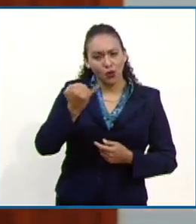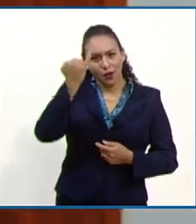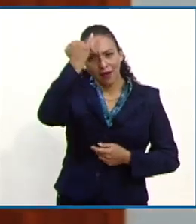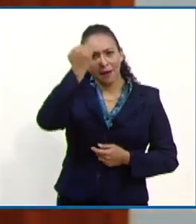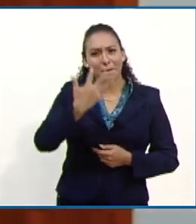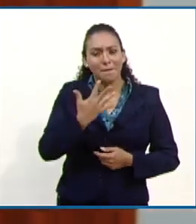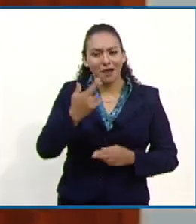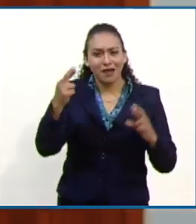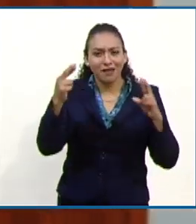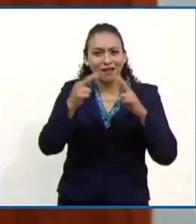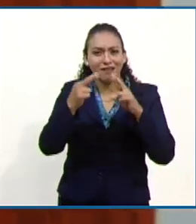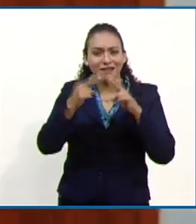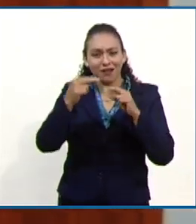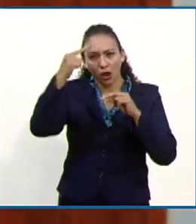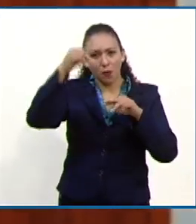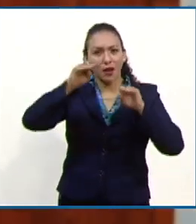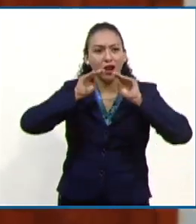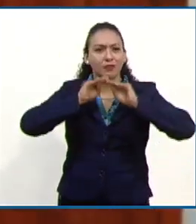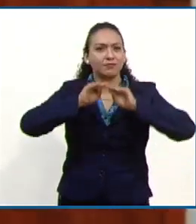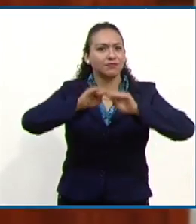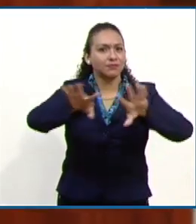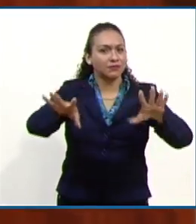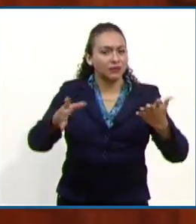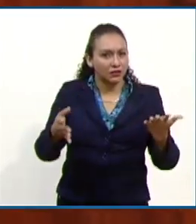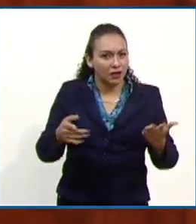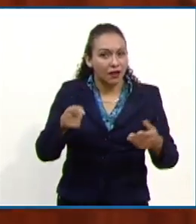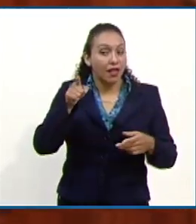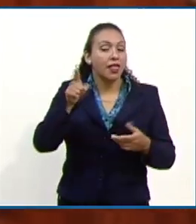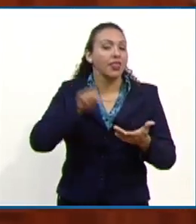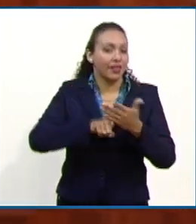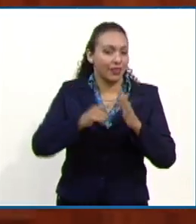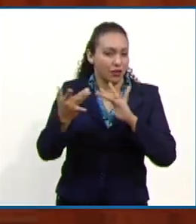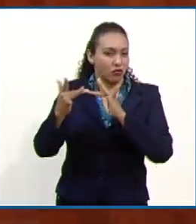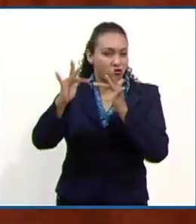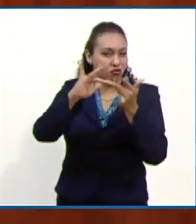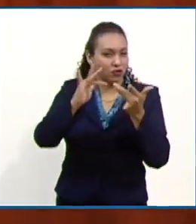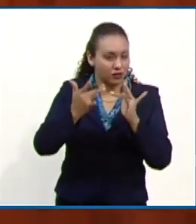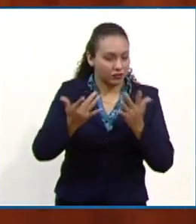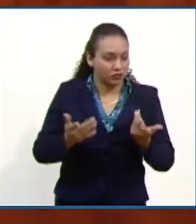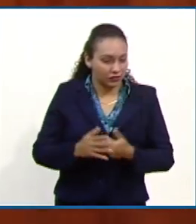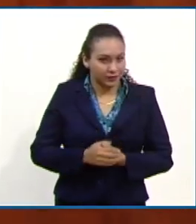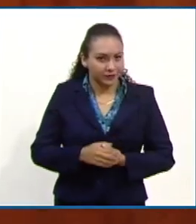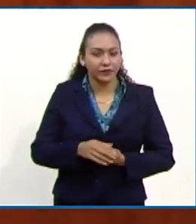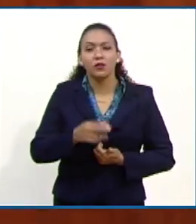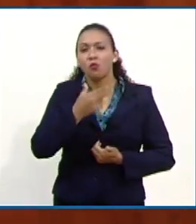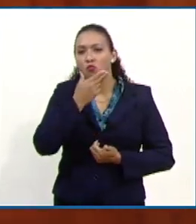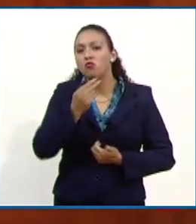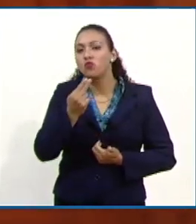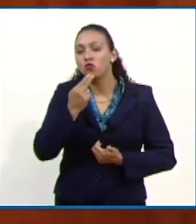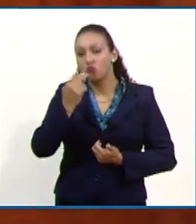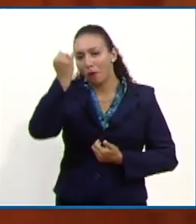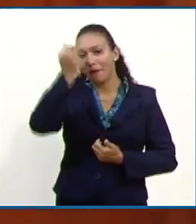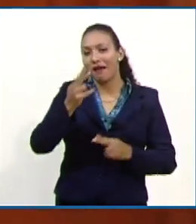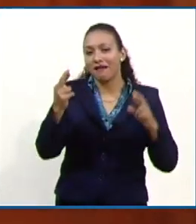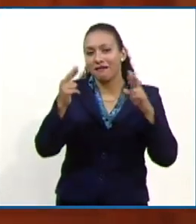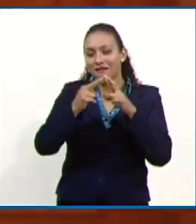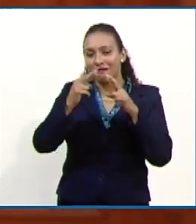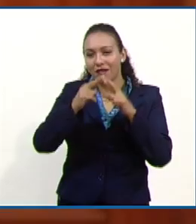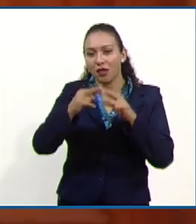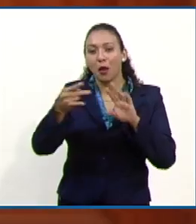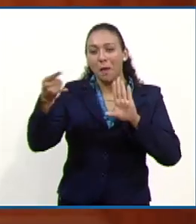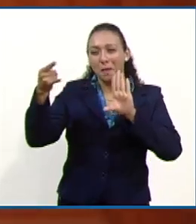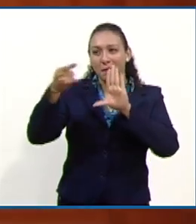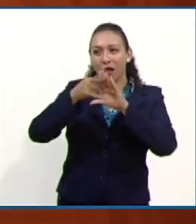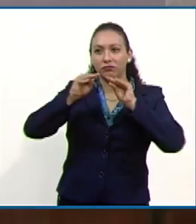propaganda electoral de precampaña difundida en una red social. Por mayoría de votos determinaron que la Sala fundamentó y razonó de